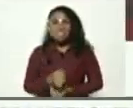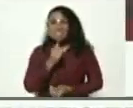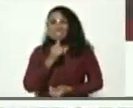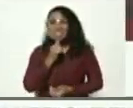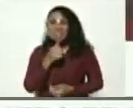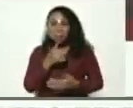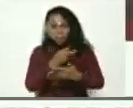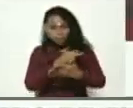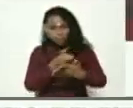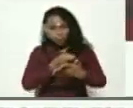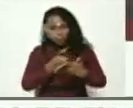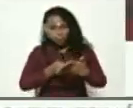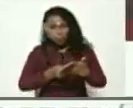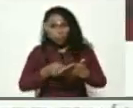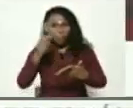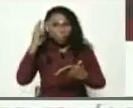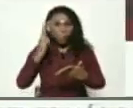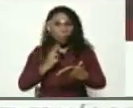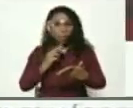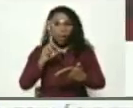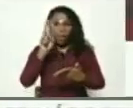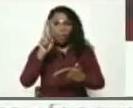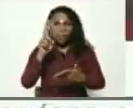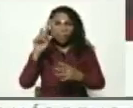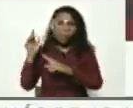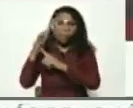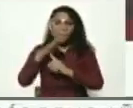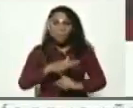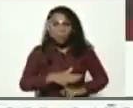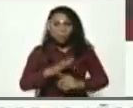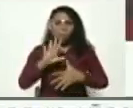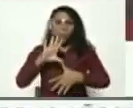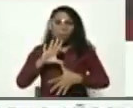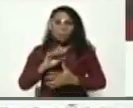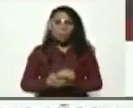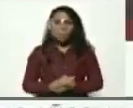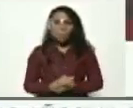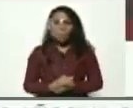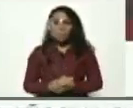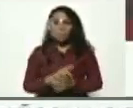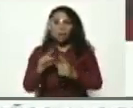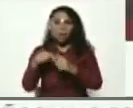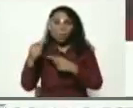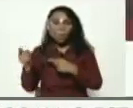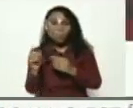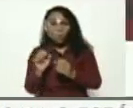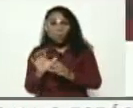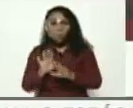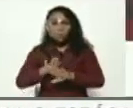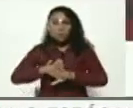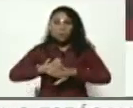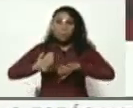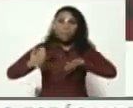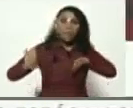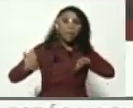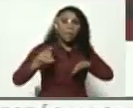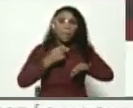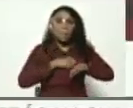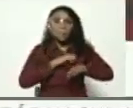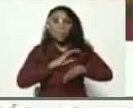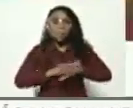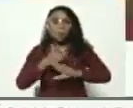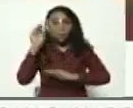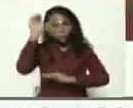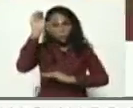escribe es Bolívar, uno de los oprimidos americanos, es el otro separado de España, porque el destino